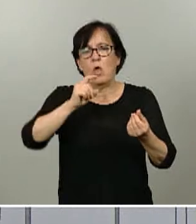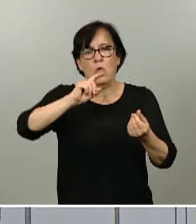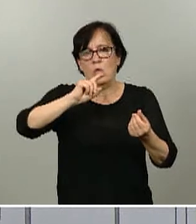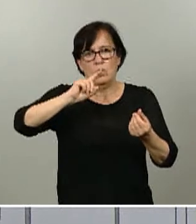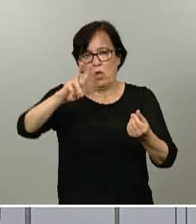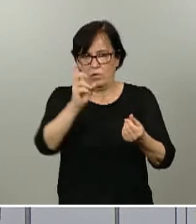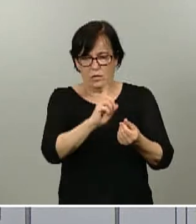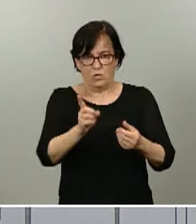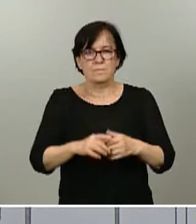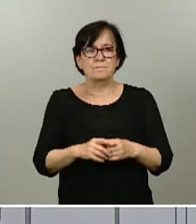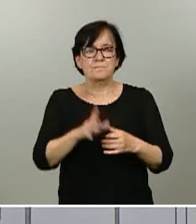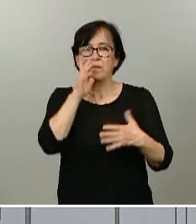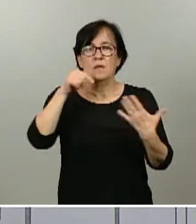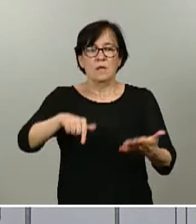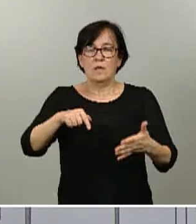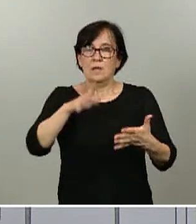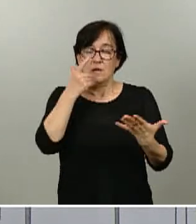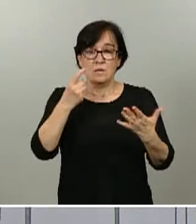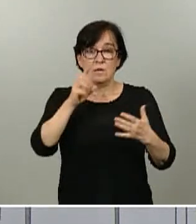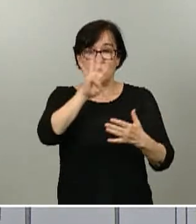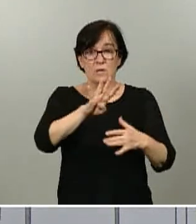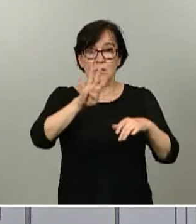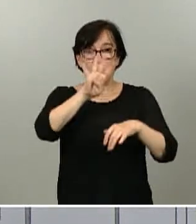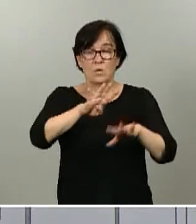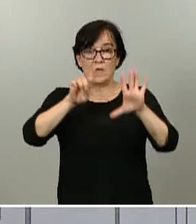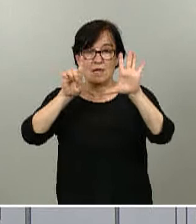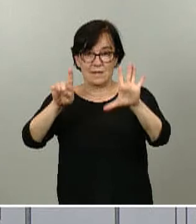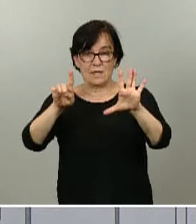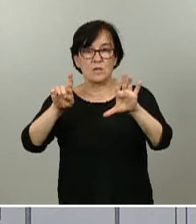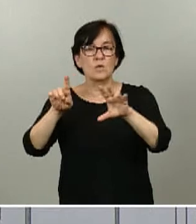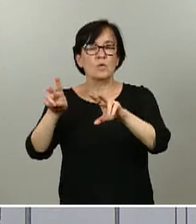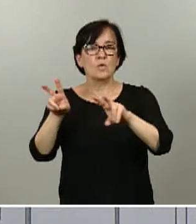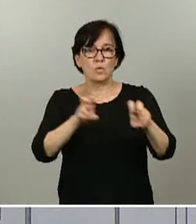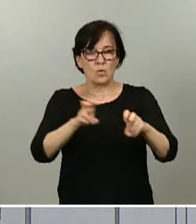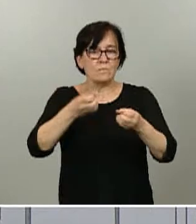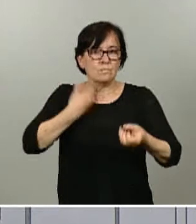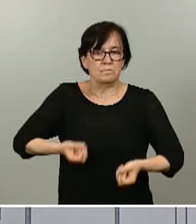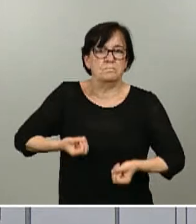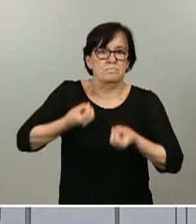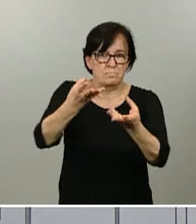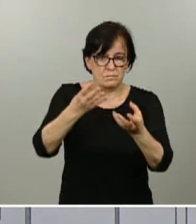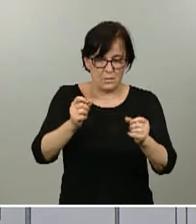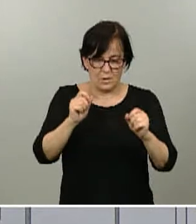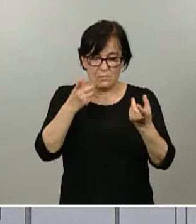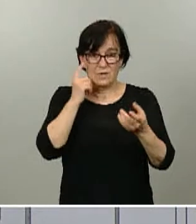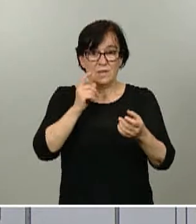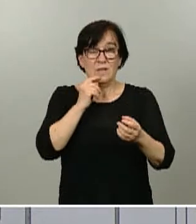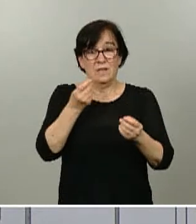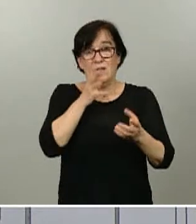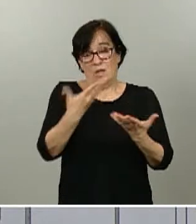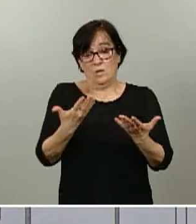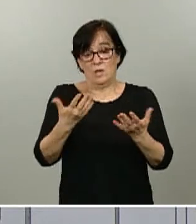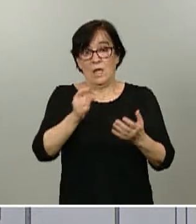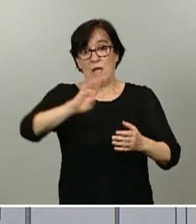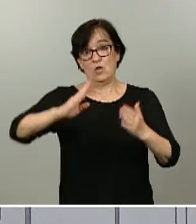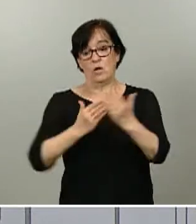de hoy hemos tenido un total de 446 nuevos casos notificados, lo que hace que la tasa de incidencia en los últimos 14 días en